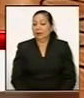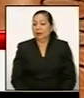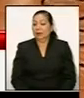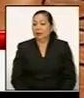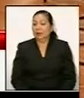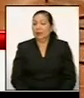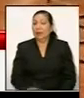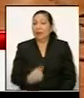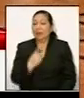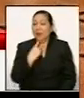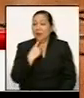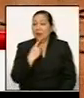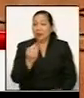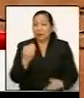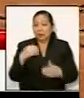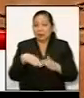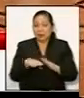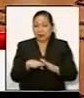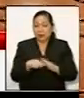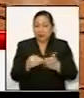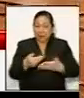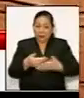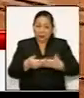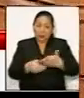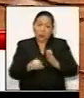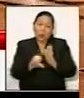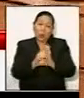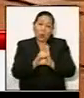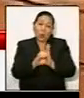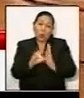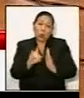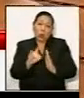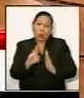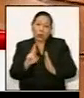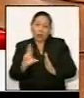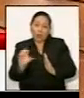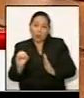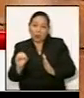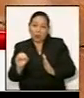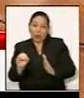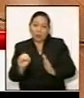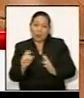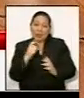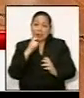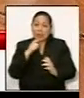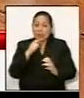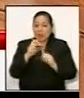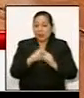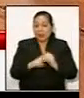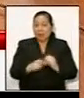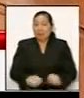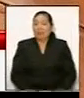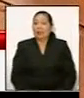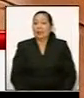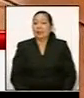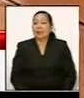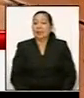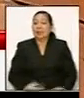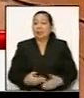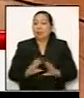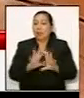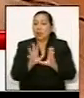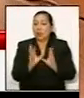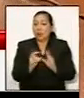vi a usted si los contenidos del currículo han sido estructurado sobre la base de las necesidades del país y de las tendencias globales